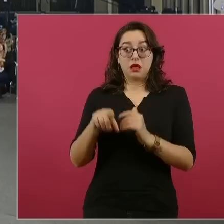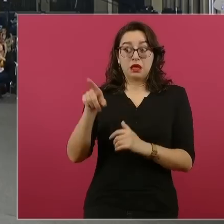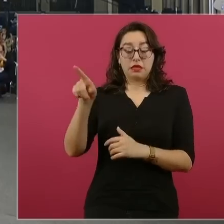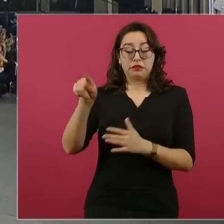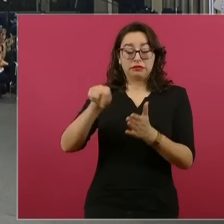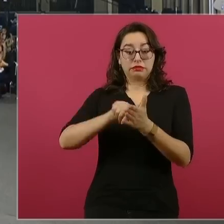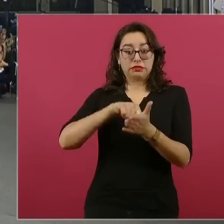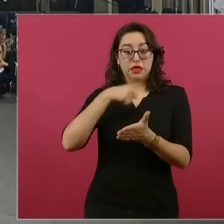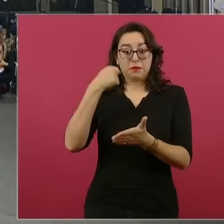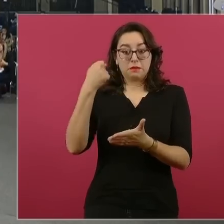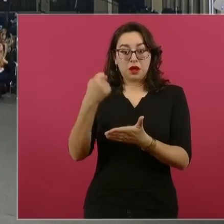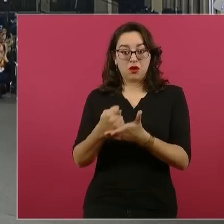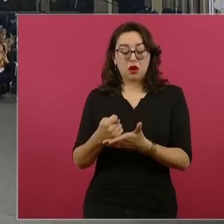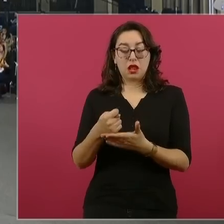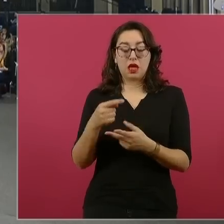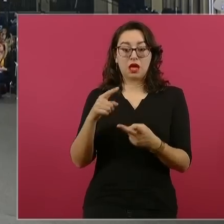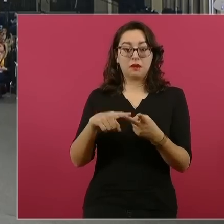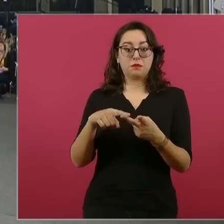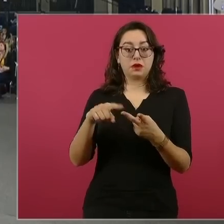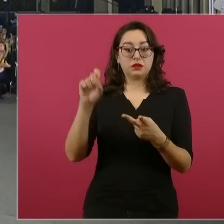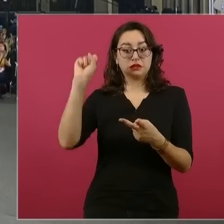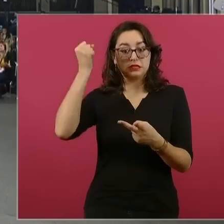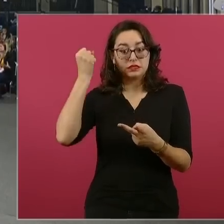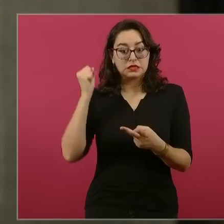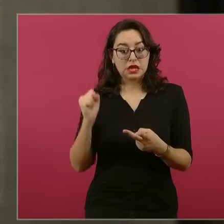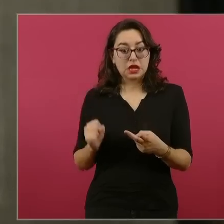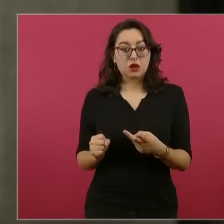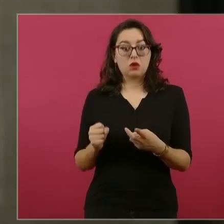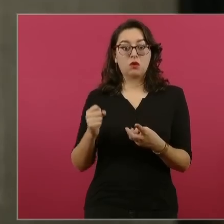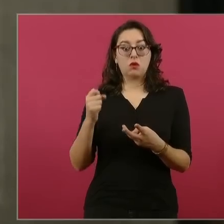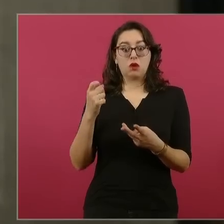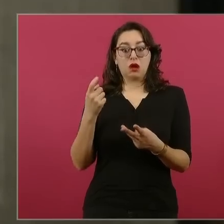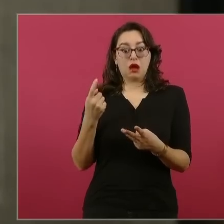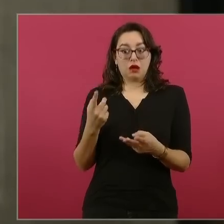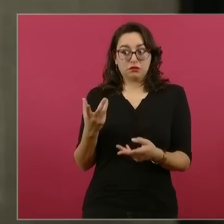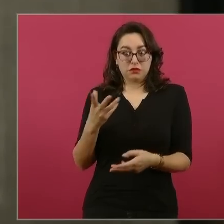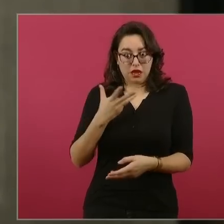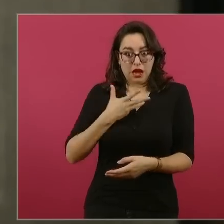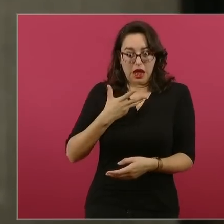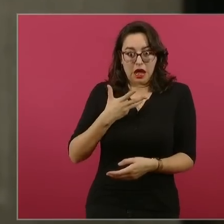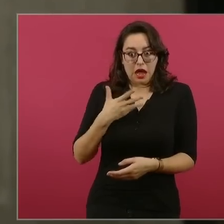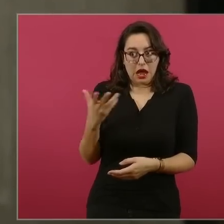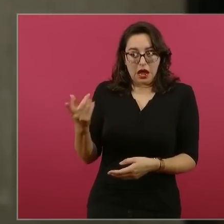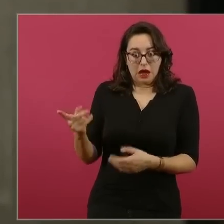Sinaloa, hubo narcobloqueos. Sí. Sí se va a tener más con